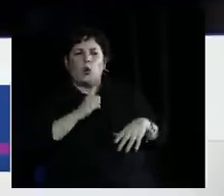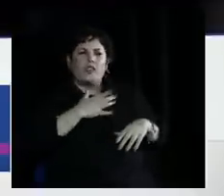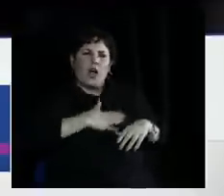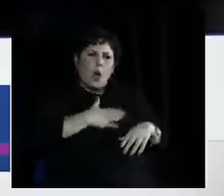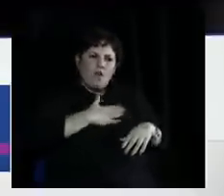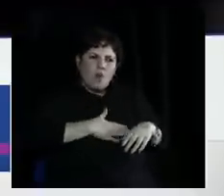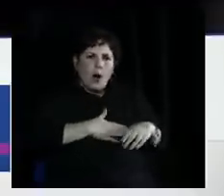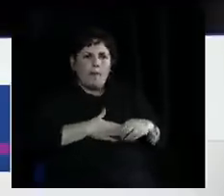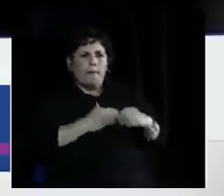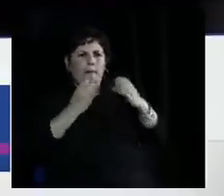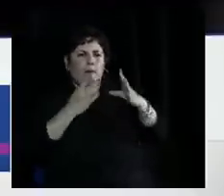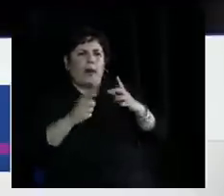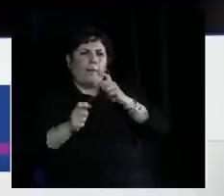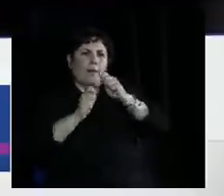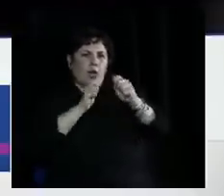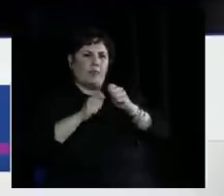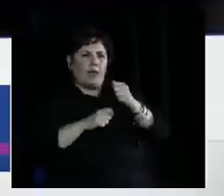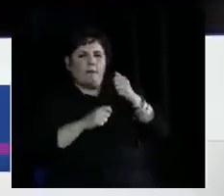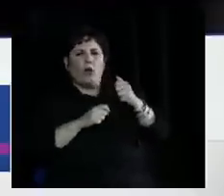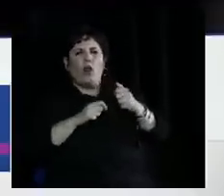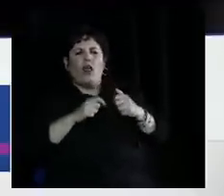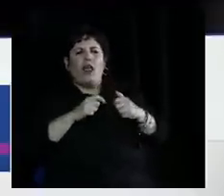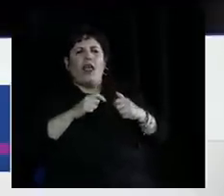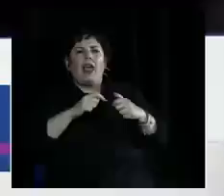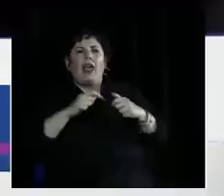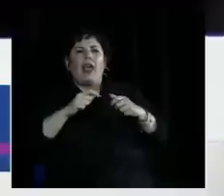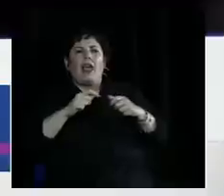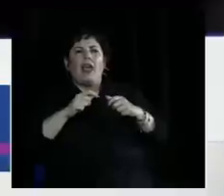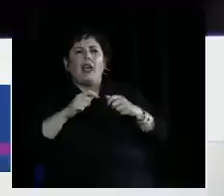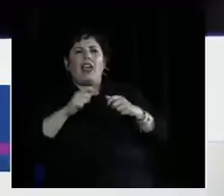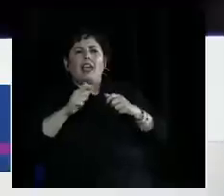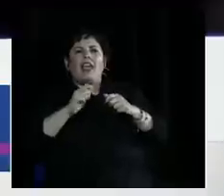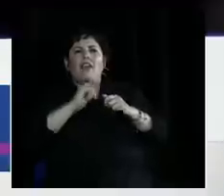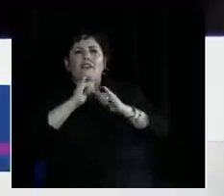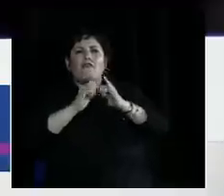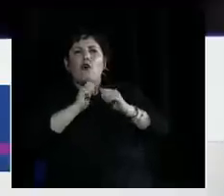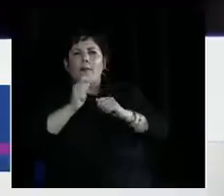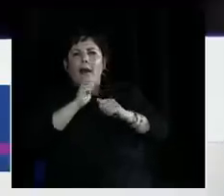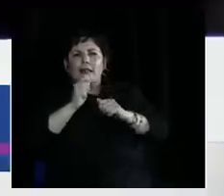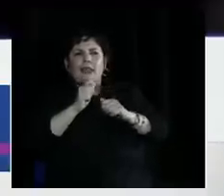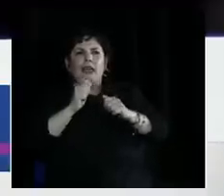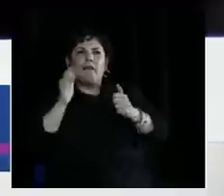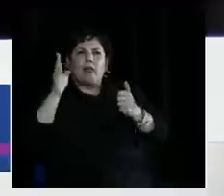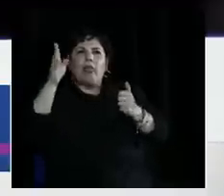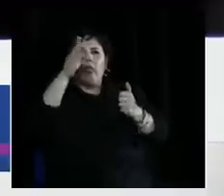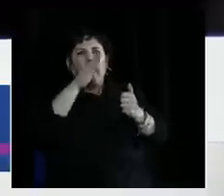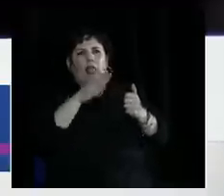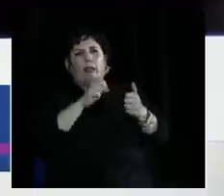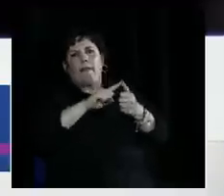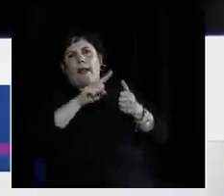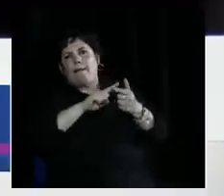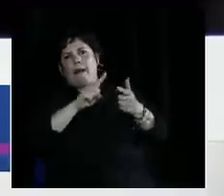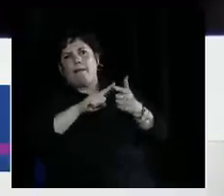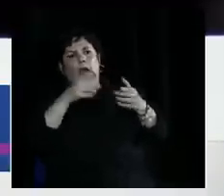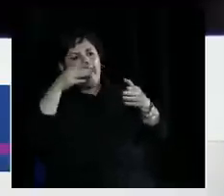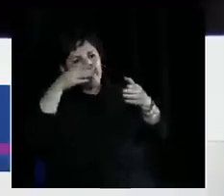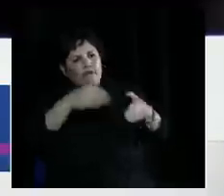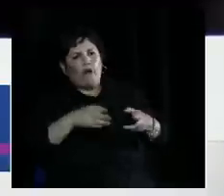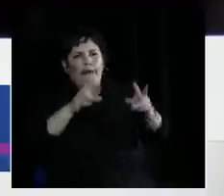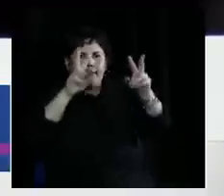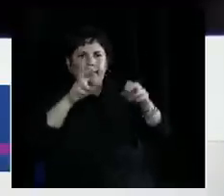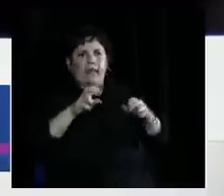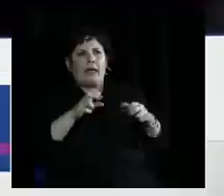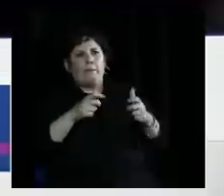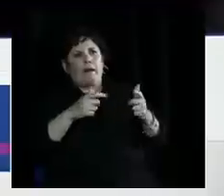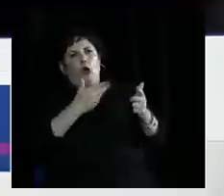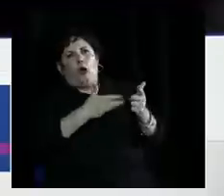de disconformidad o malestar por la existencia de determinadas coberturas o enfoques sobre algunos temas que